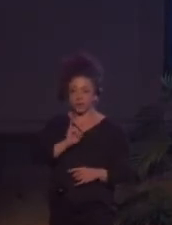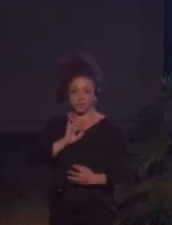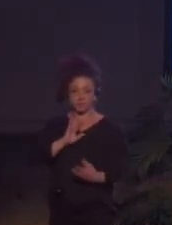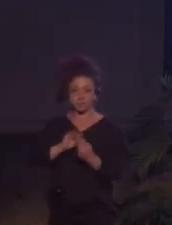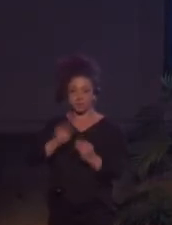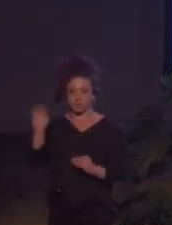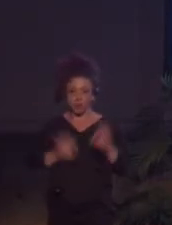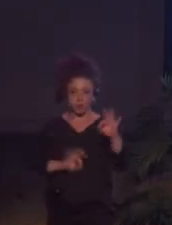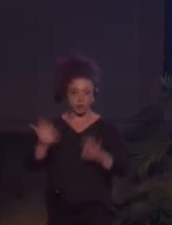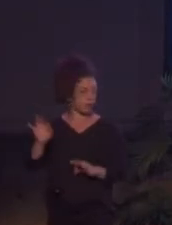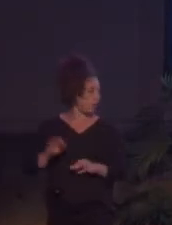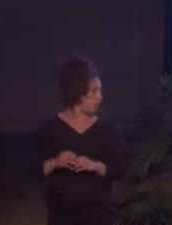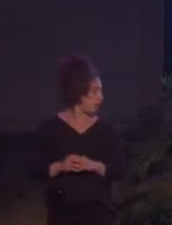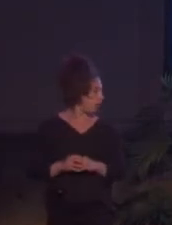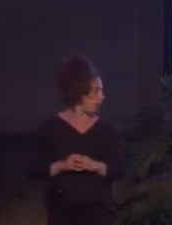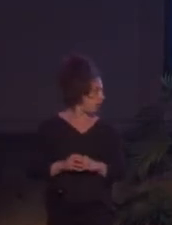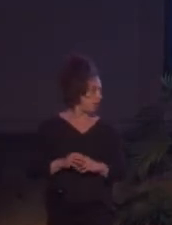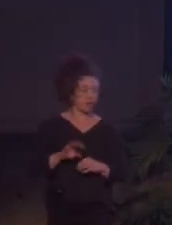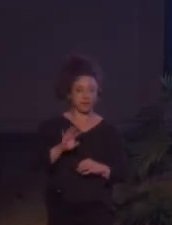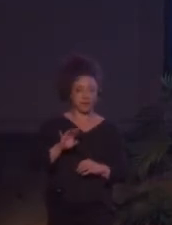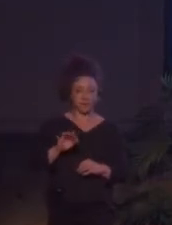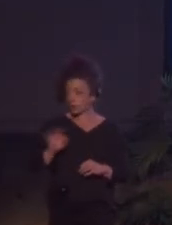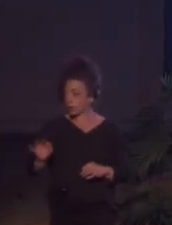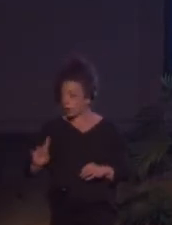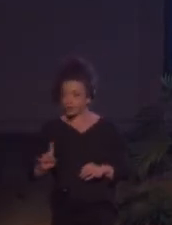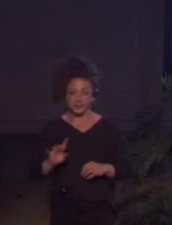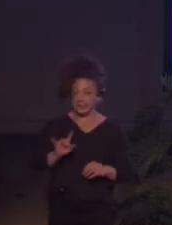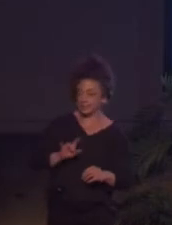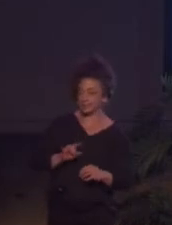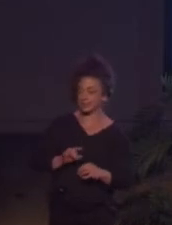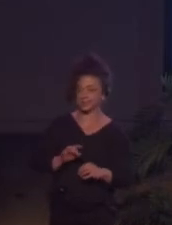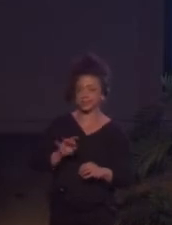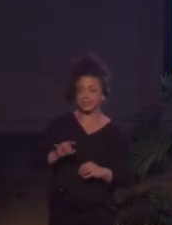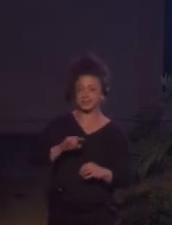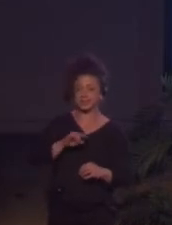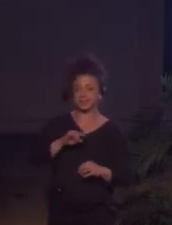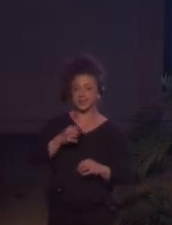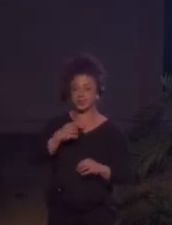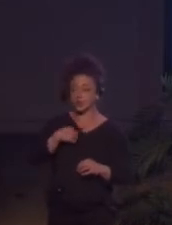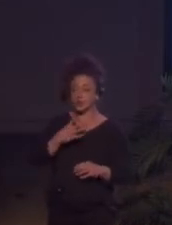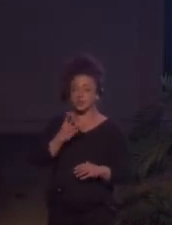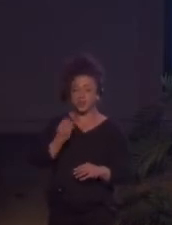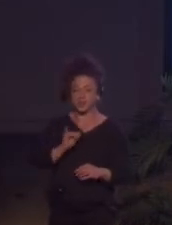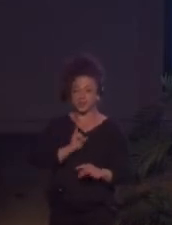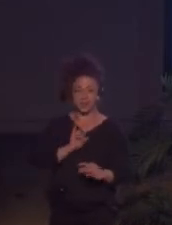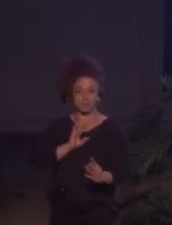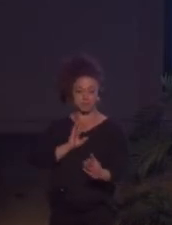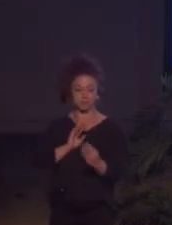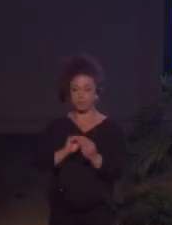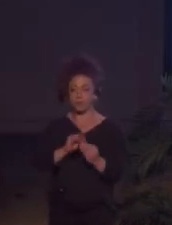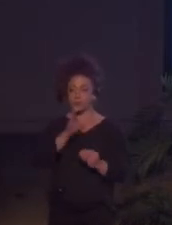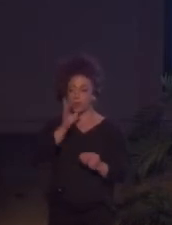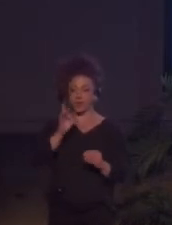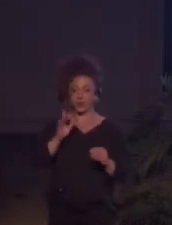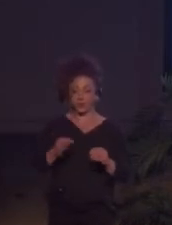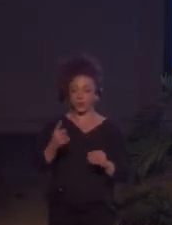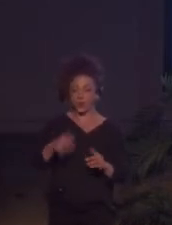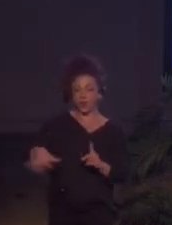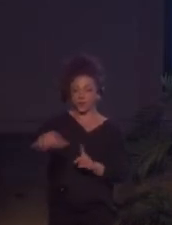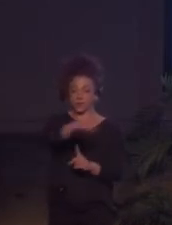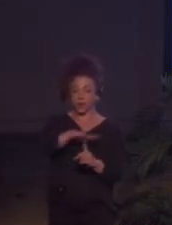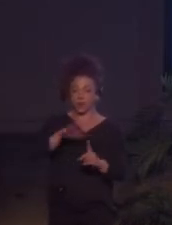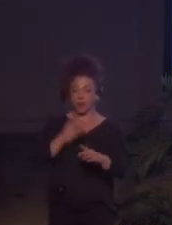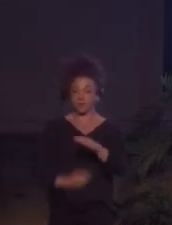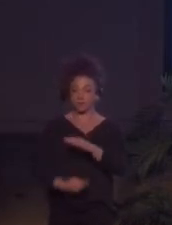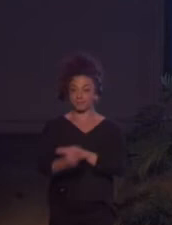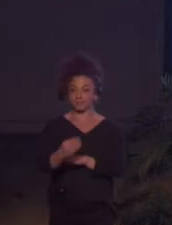porque... Que me he sentido súper identificada con eso de que nacemos en un entorno donde, obviamente, crecemos,